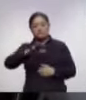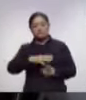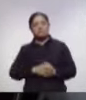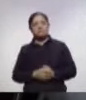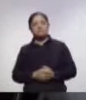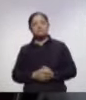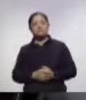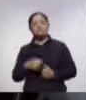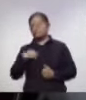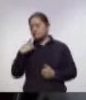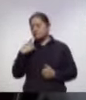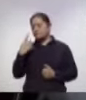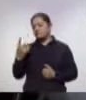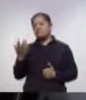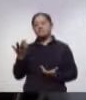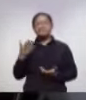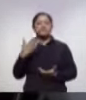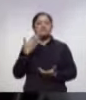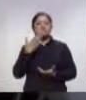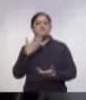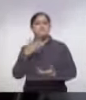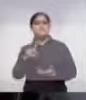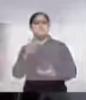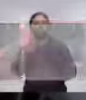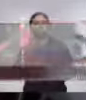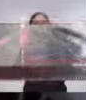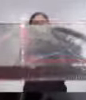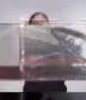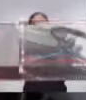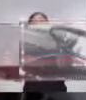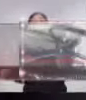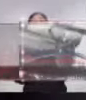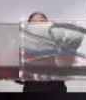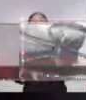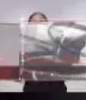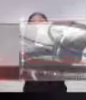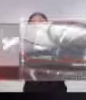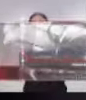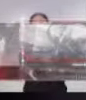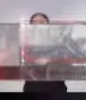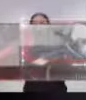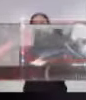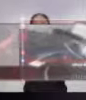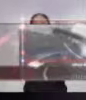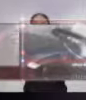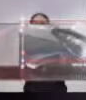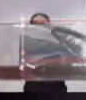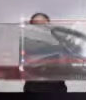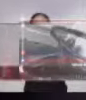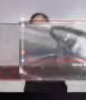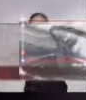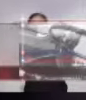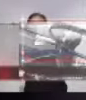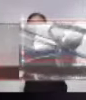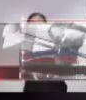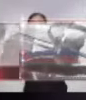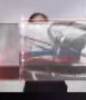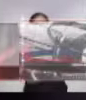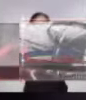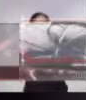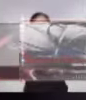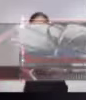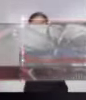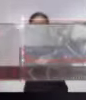Le comento cronológicamente qué consiste el evento. Empezamos este sábado, sí, desde muy temprano con la Expo Ciclista. Una